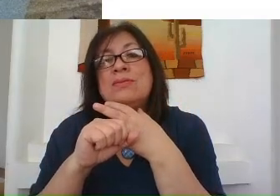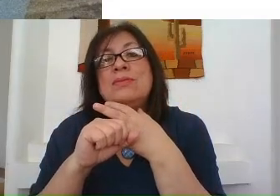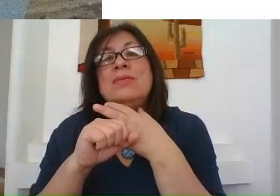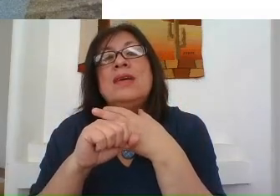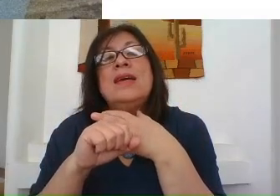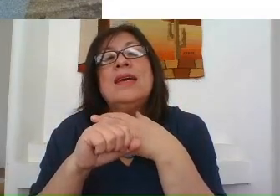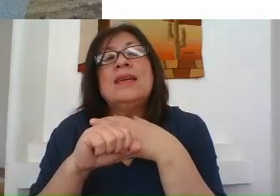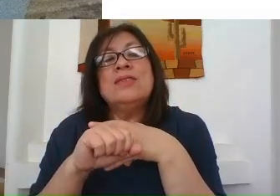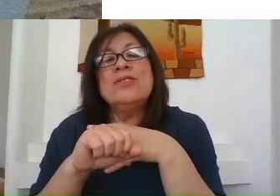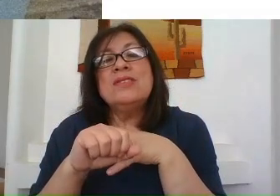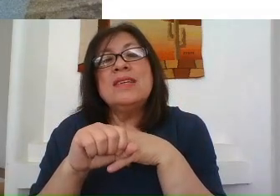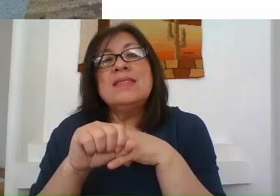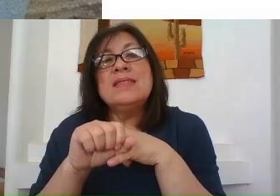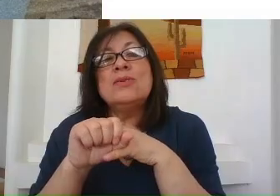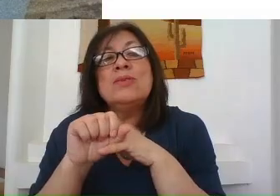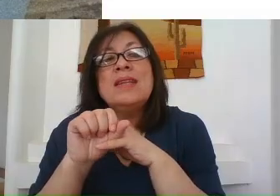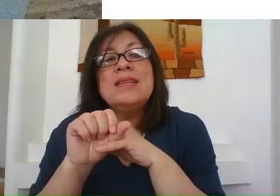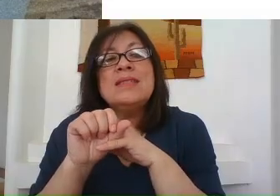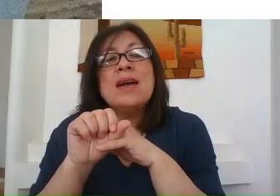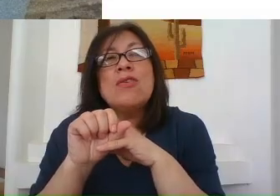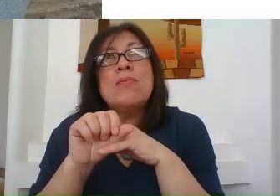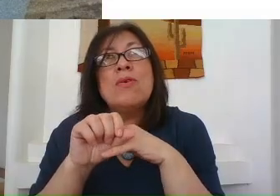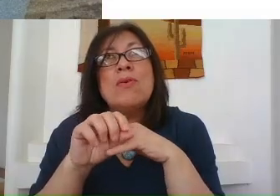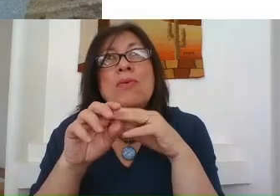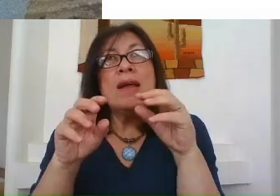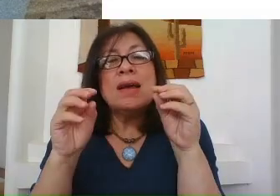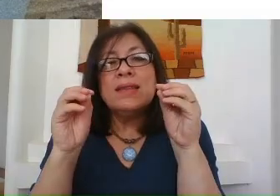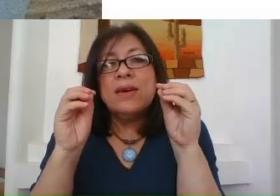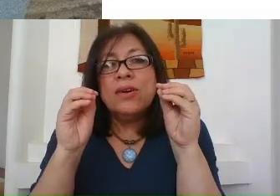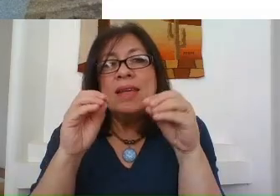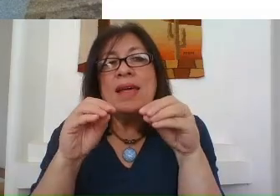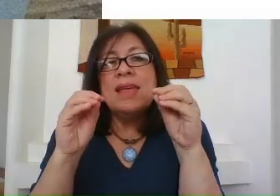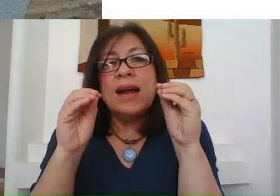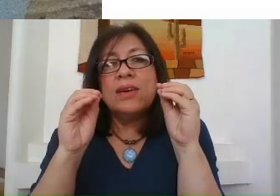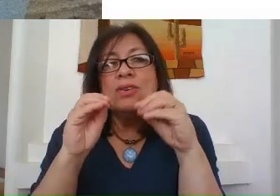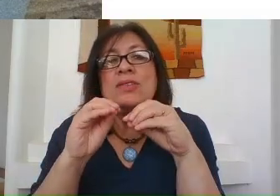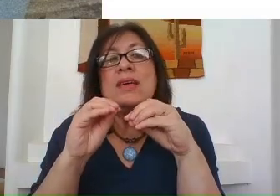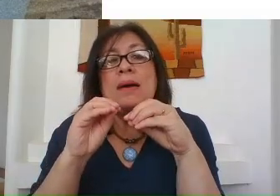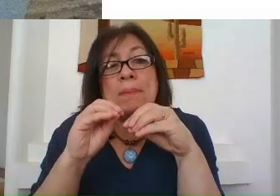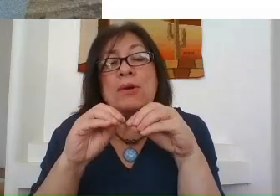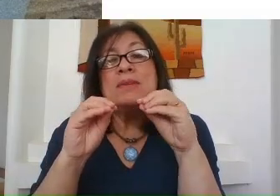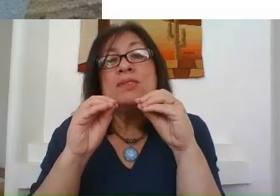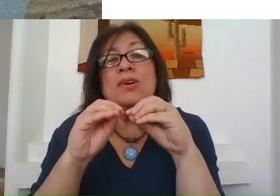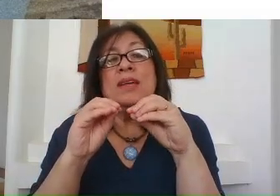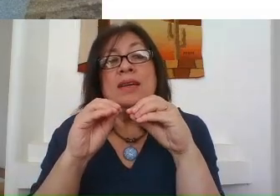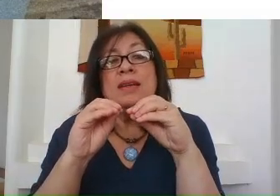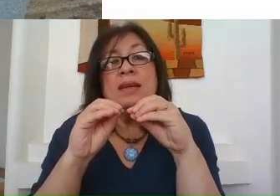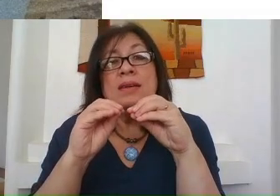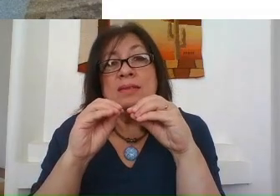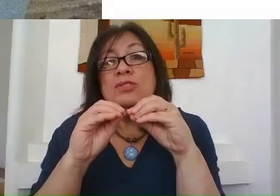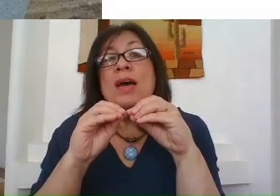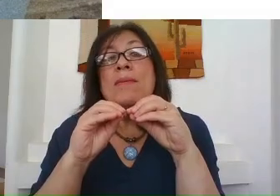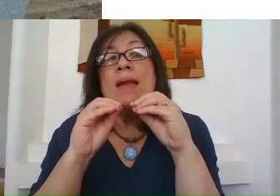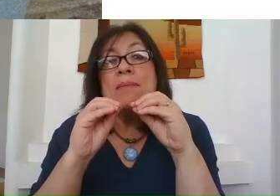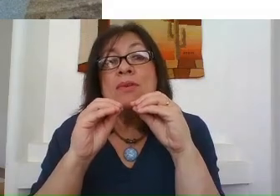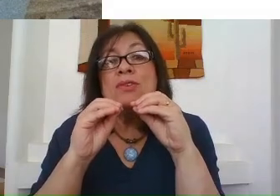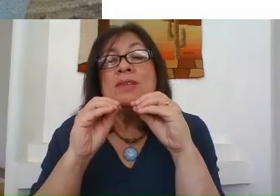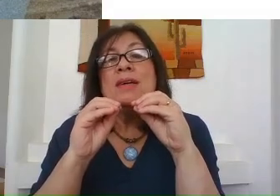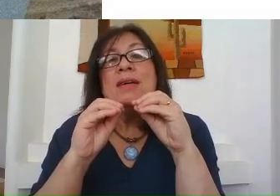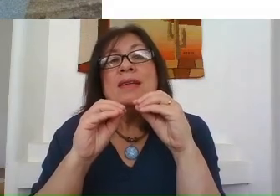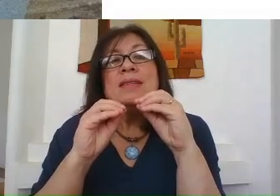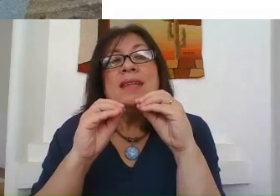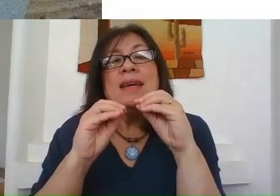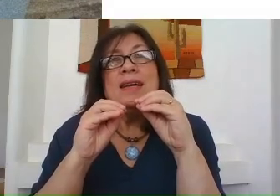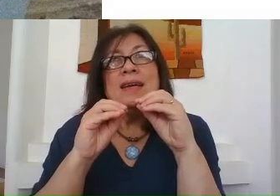psicomotor. Entonces se utiliza como una categoría diagnóstica provisoria. Ya